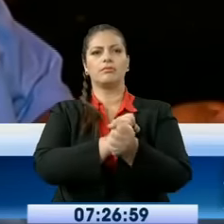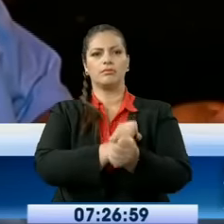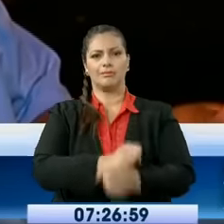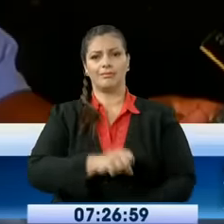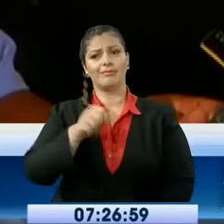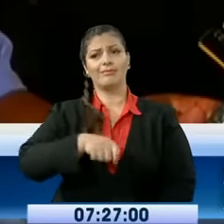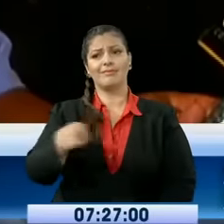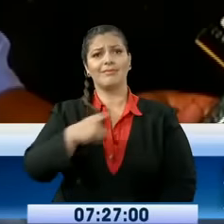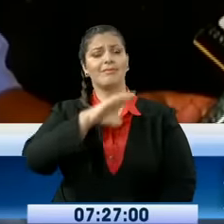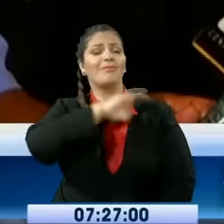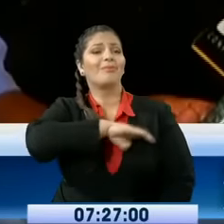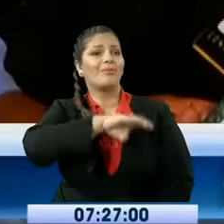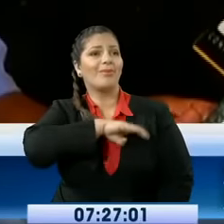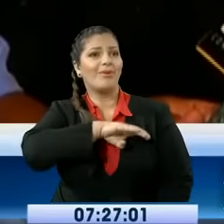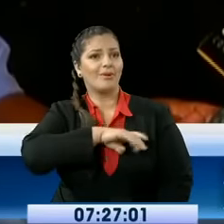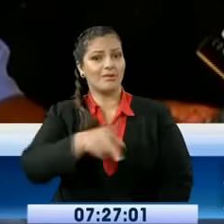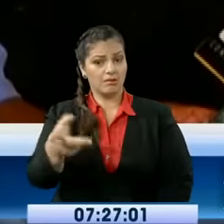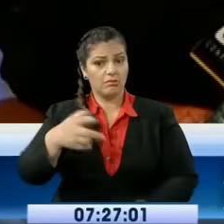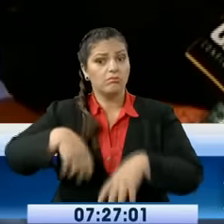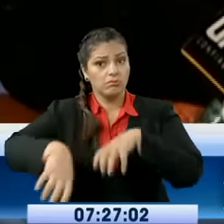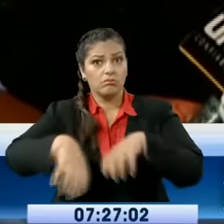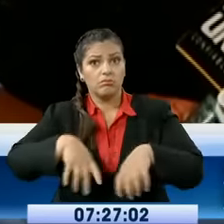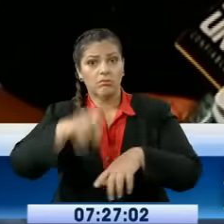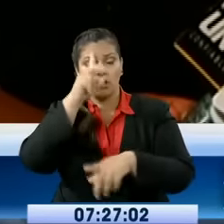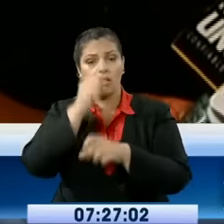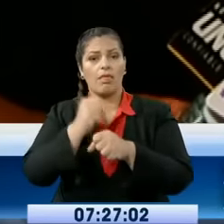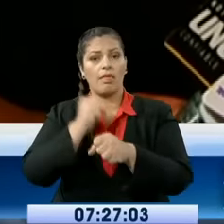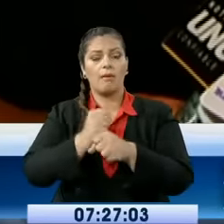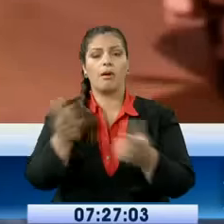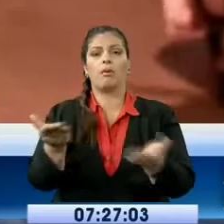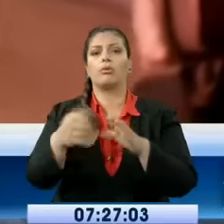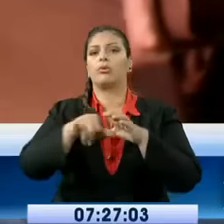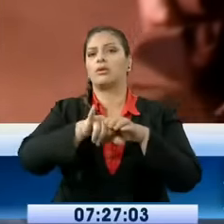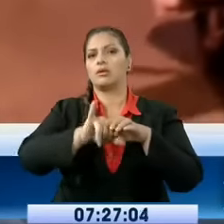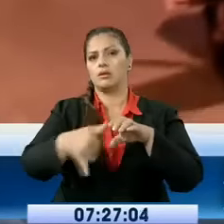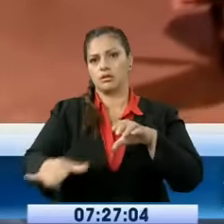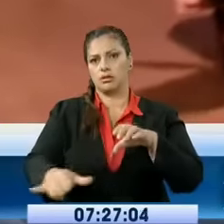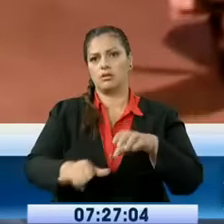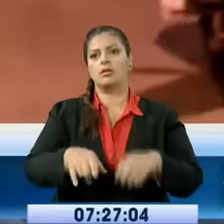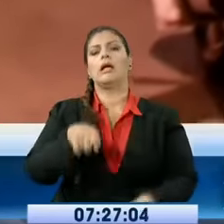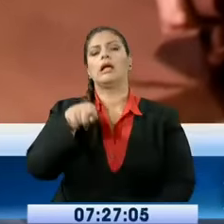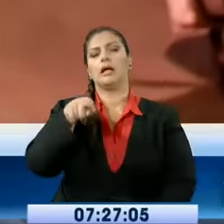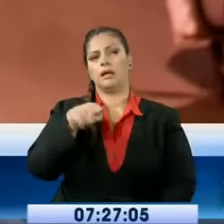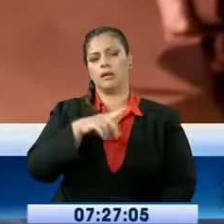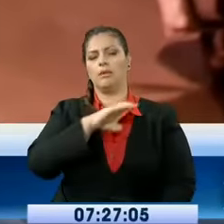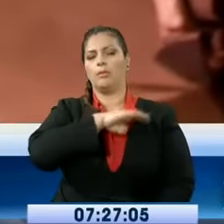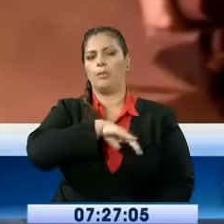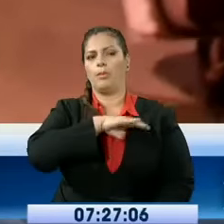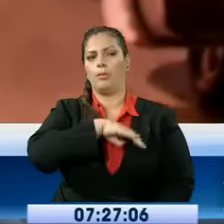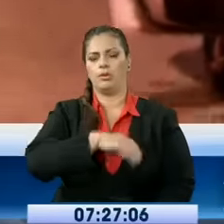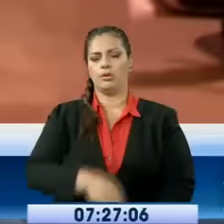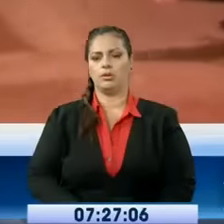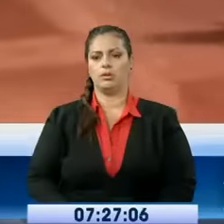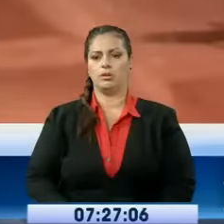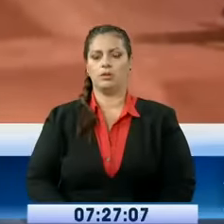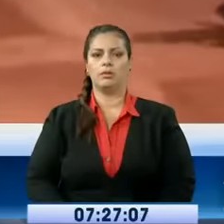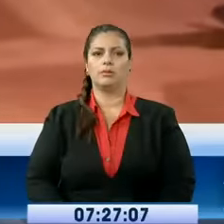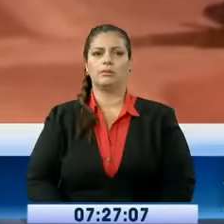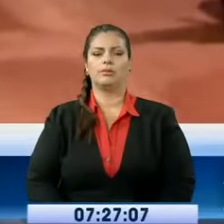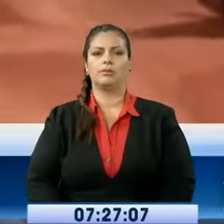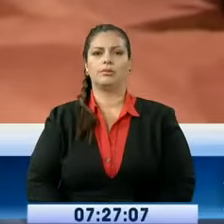Policía Nacional. ¿Policía de servicio activo? Sí, en Santa Elena creo que dice que tiene el su... Se ha encontrado una sustancia